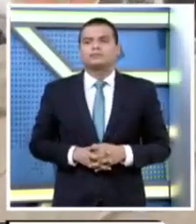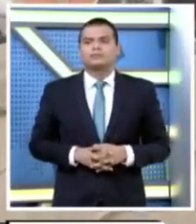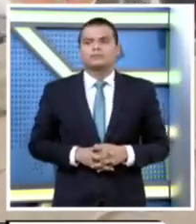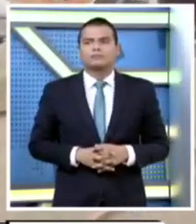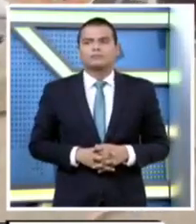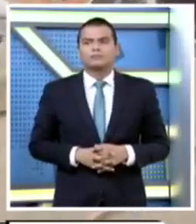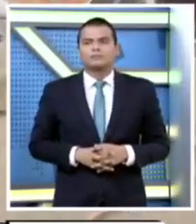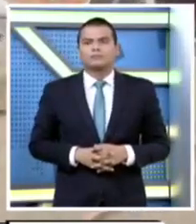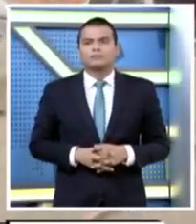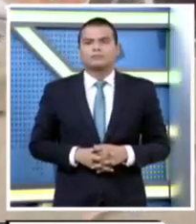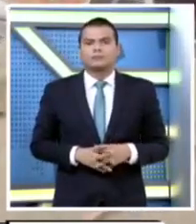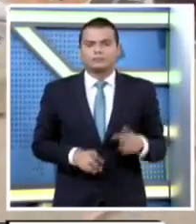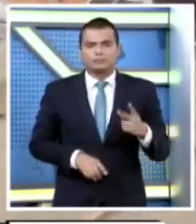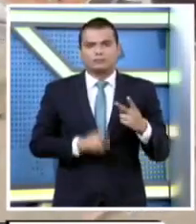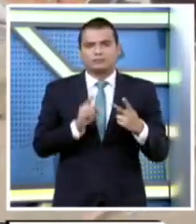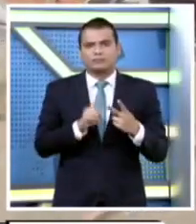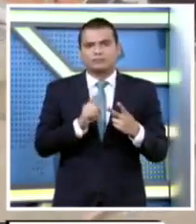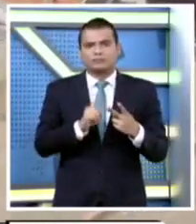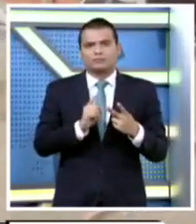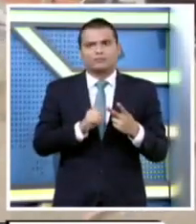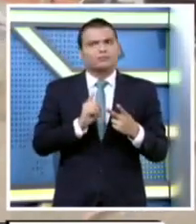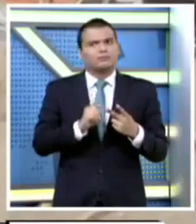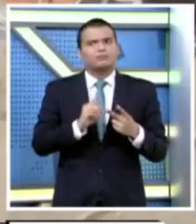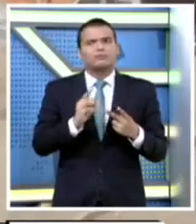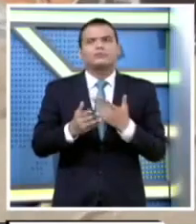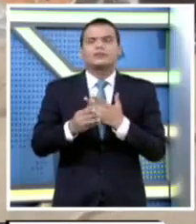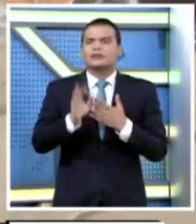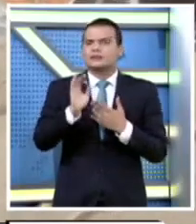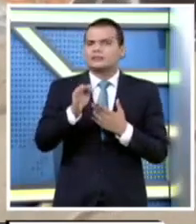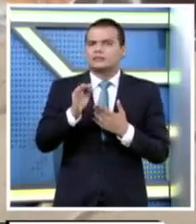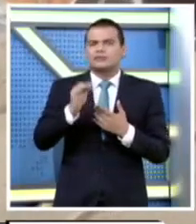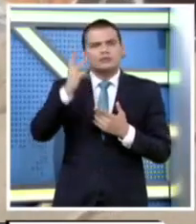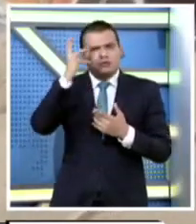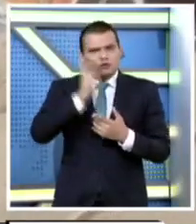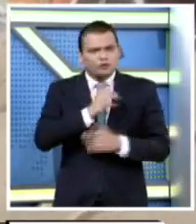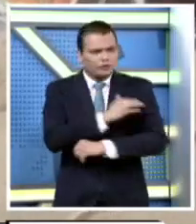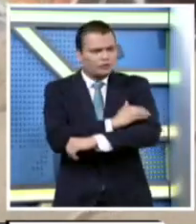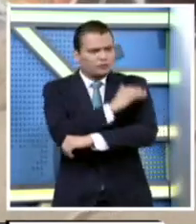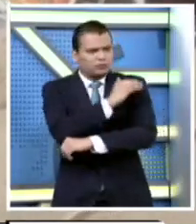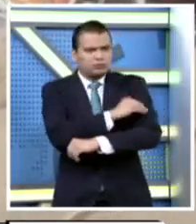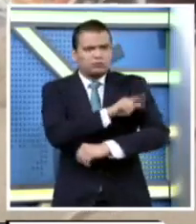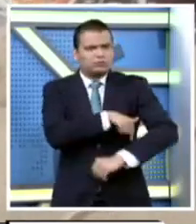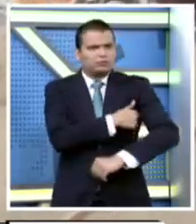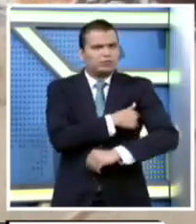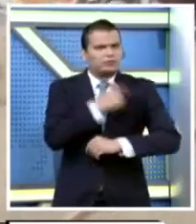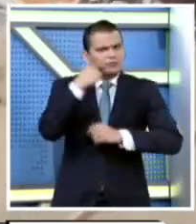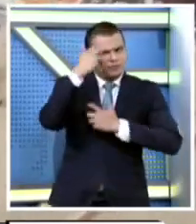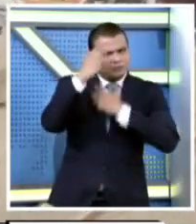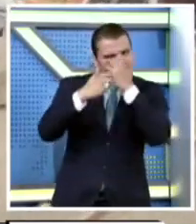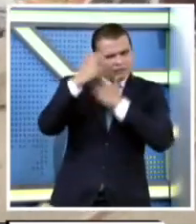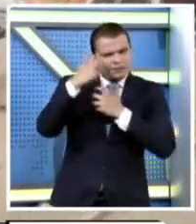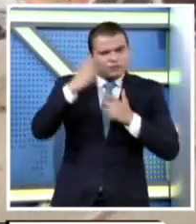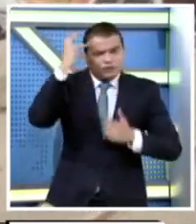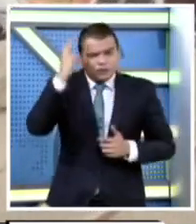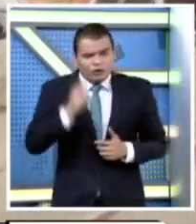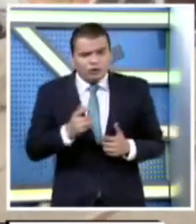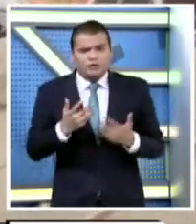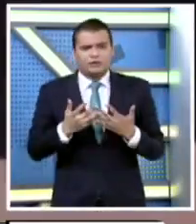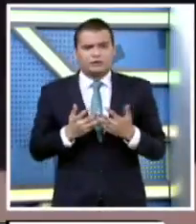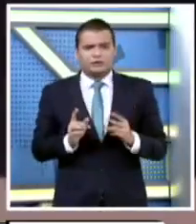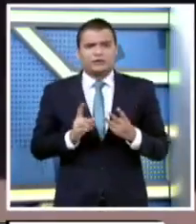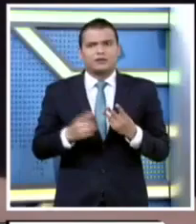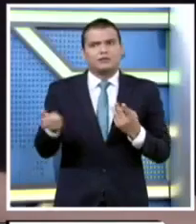estar tomando lo que son los signos Italia a diario, como es temperatura principalmente, estar haciendo